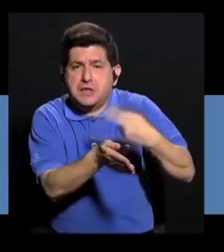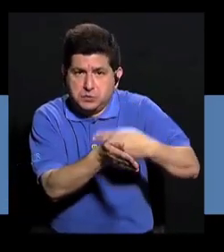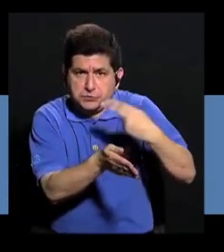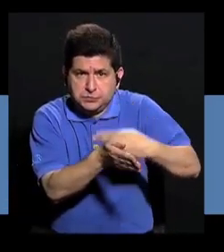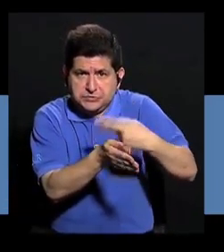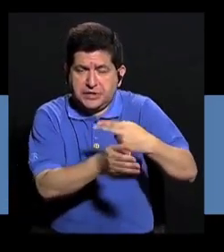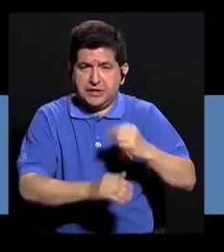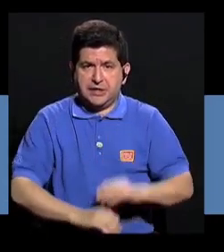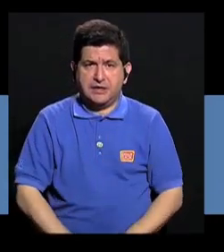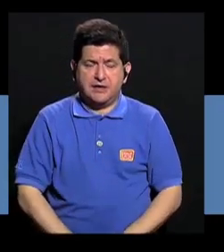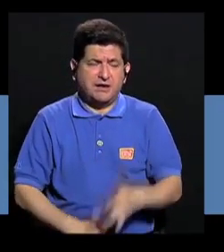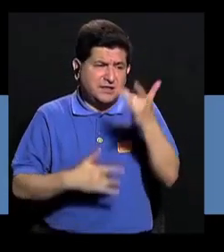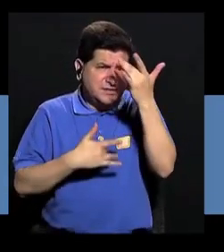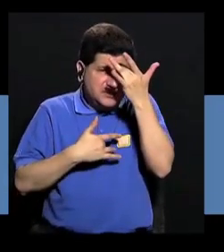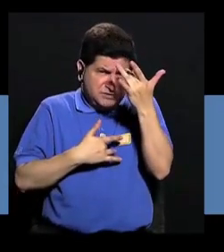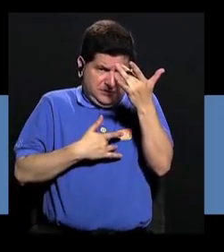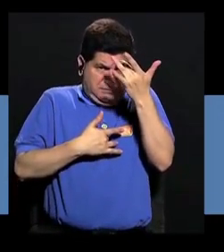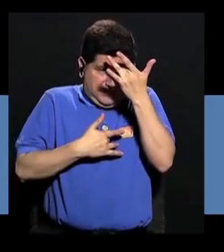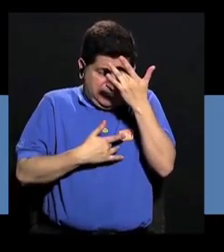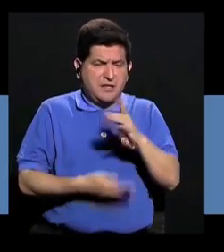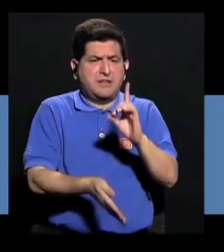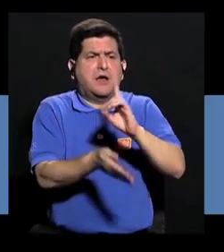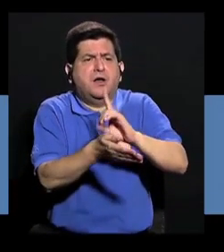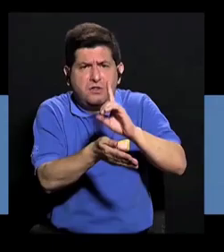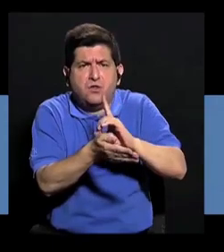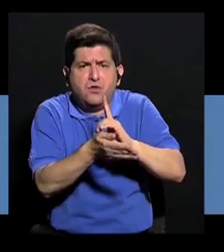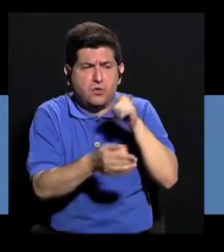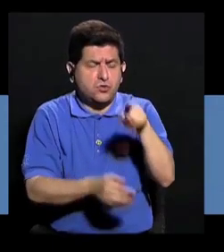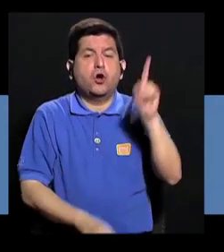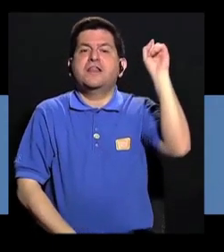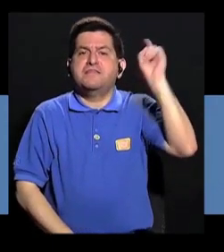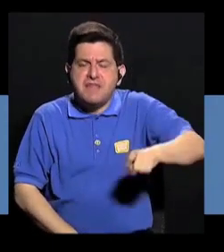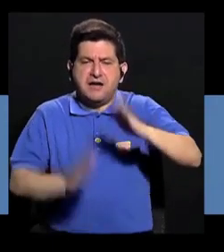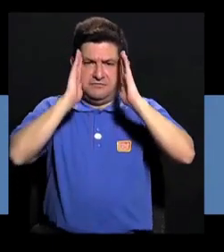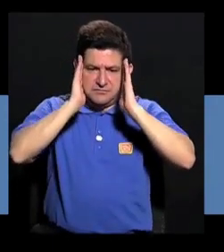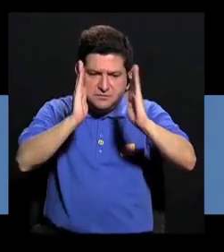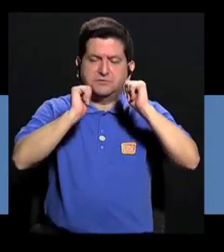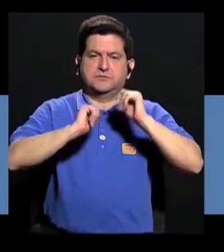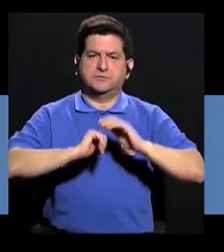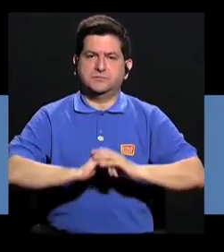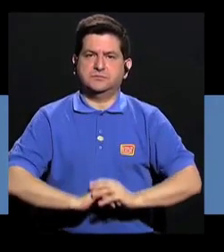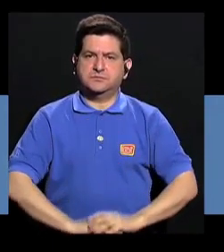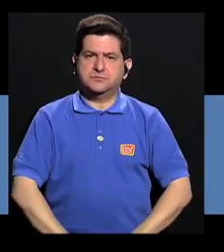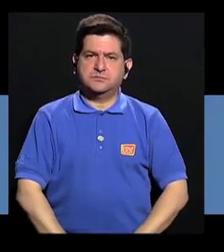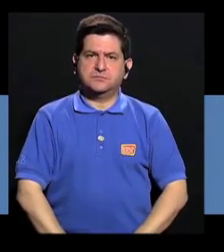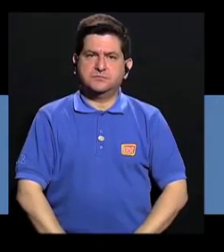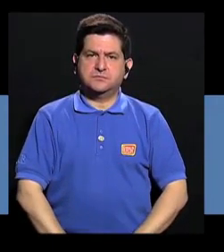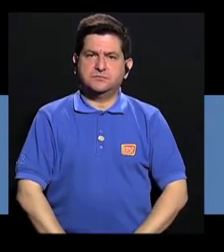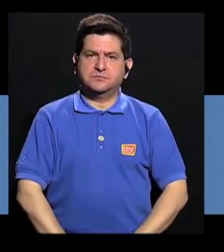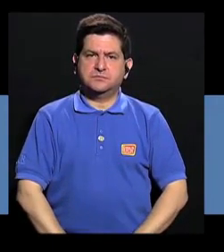a los hospitales enfermos, los médicos tienen que, deben atendernos.